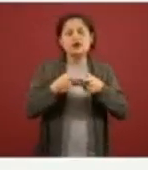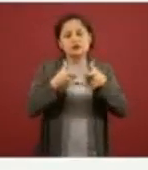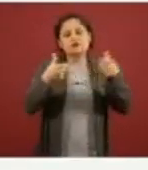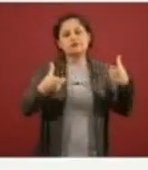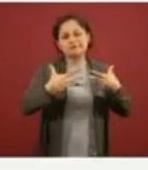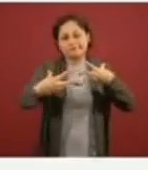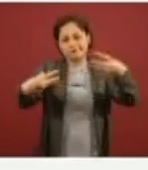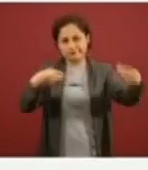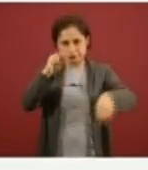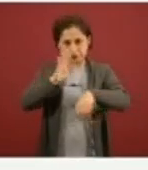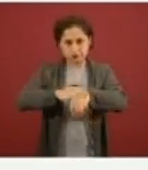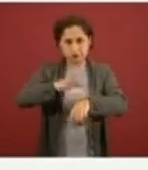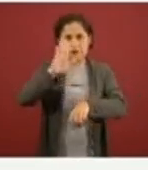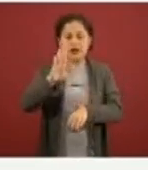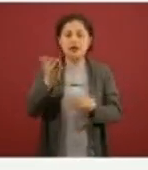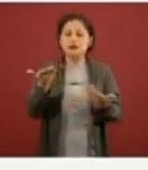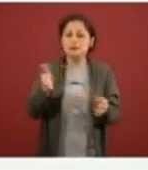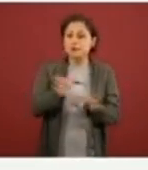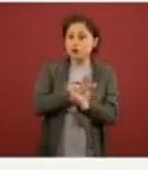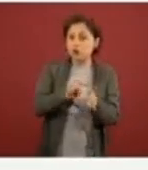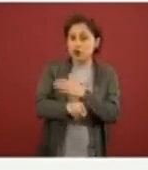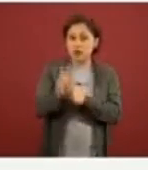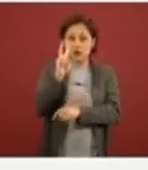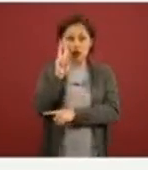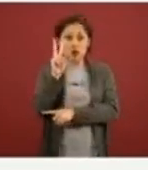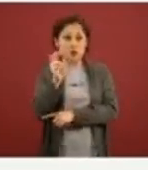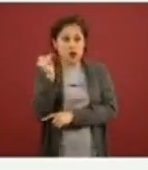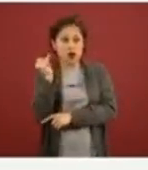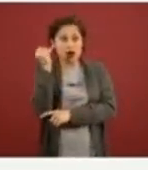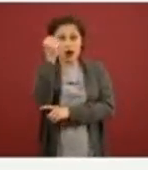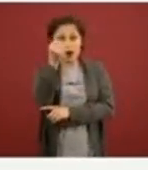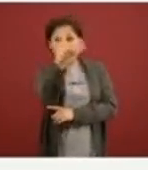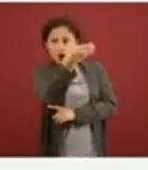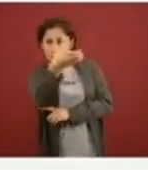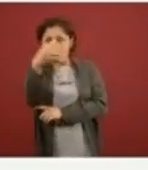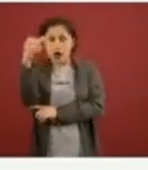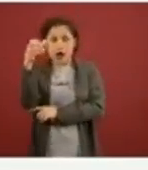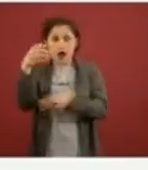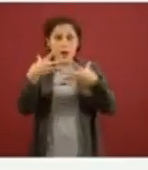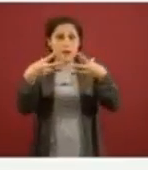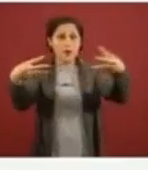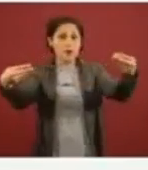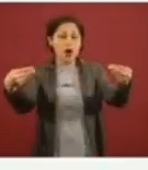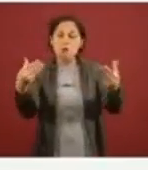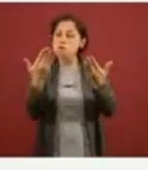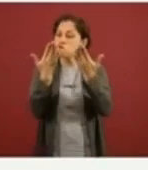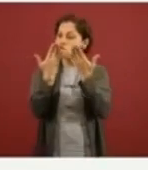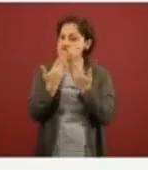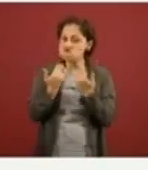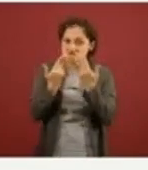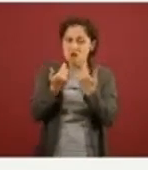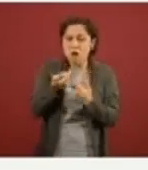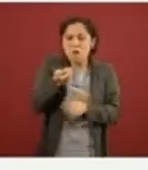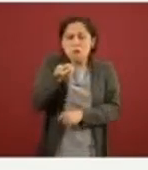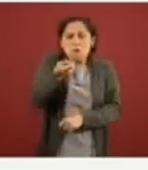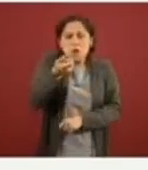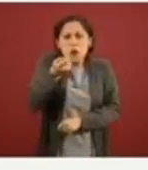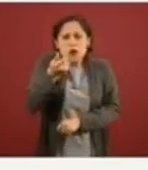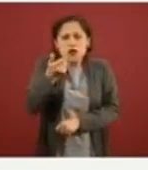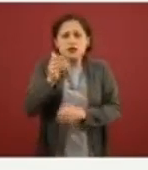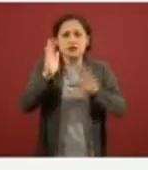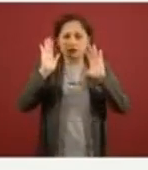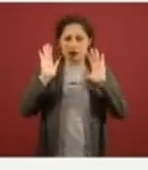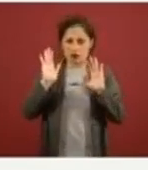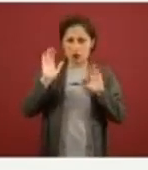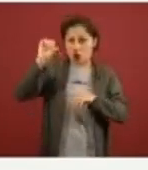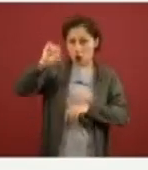suburbanas o las zonas rurales no tienen una transmisión muy relevante. Estamos próximos a presentarles,